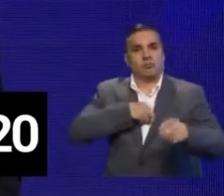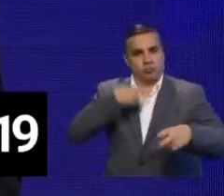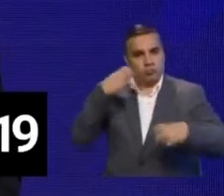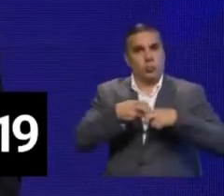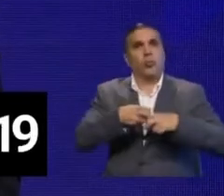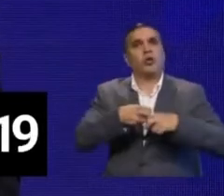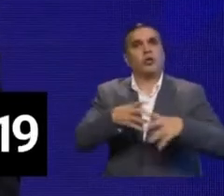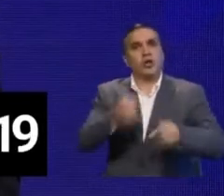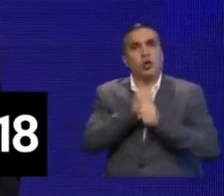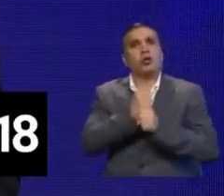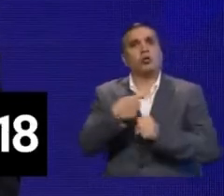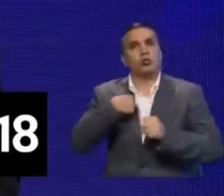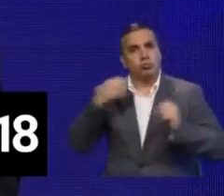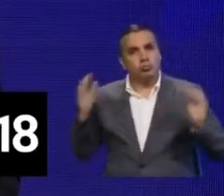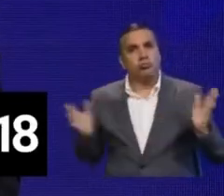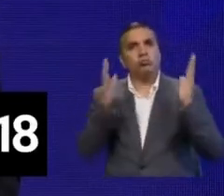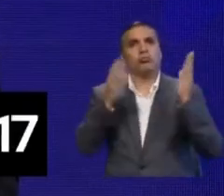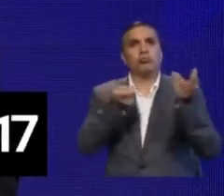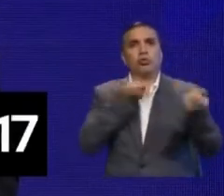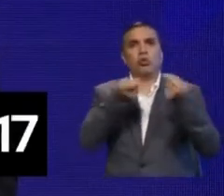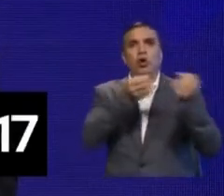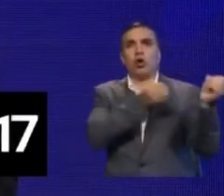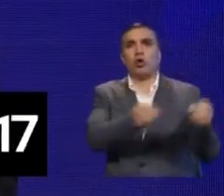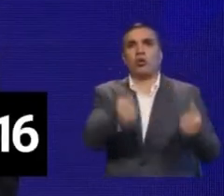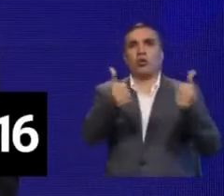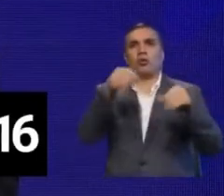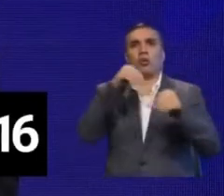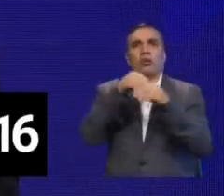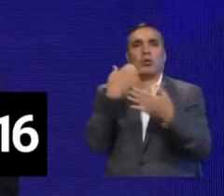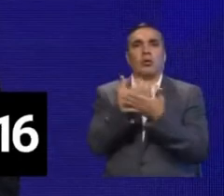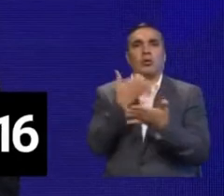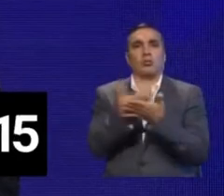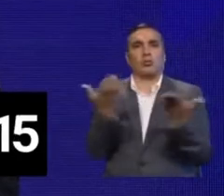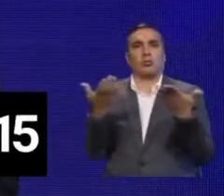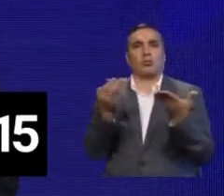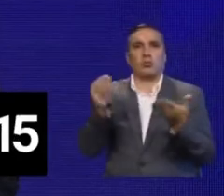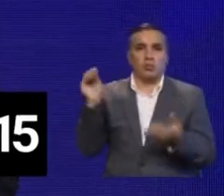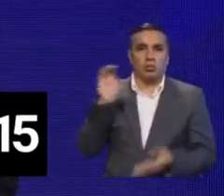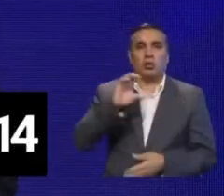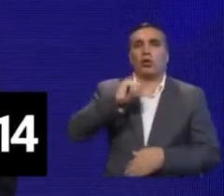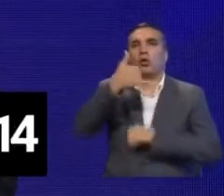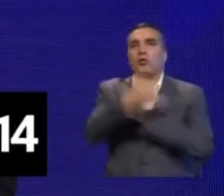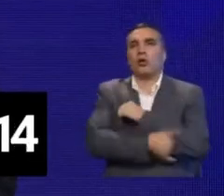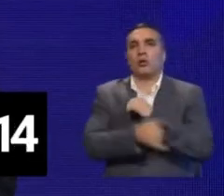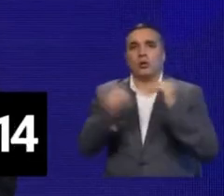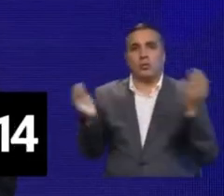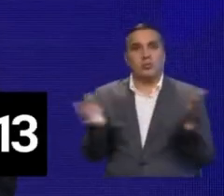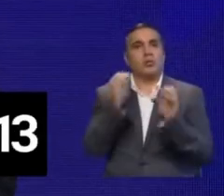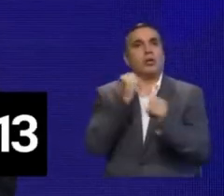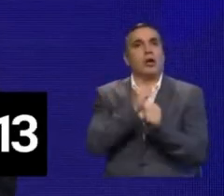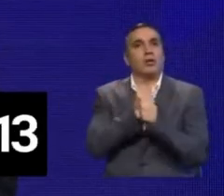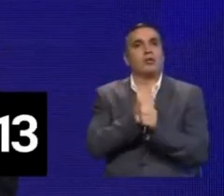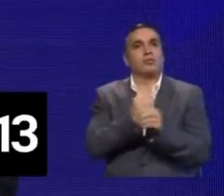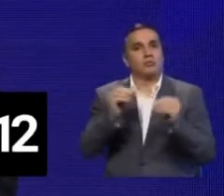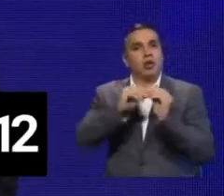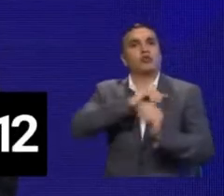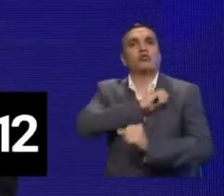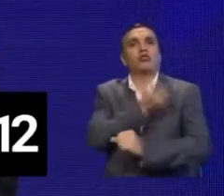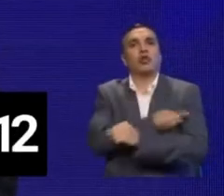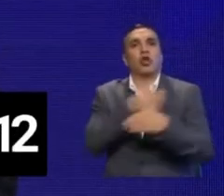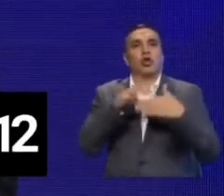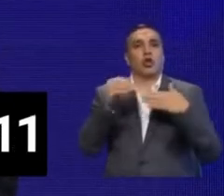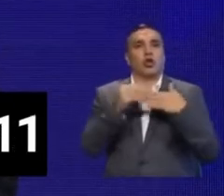certeza y seguridad de un manejo ordenado de la economía, trayendo inversión, generando empleo, fortaleciendo